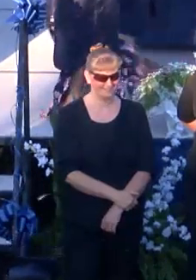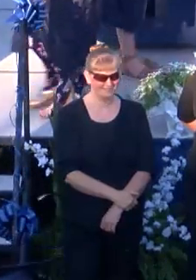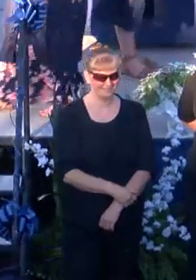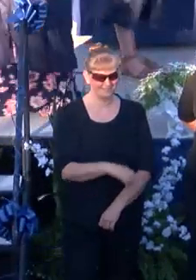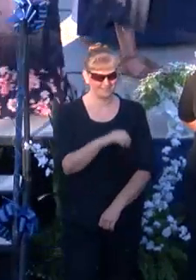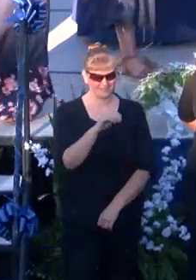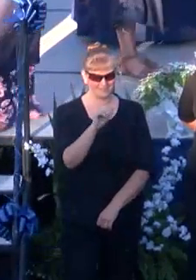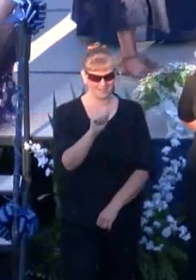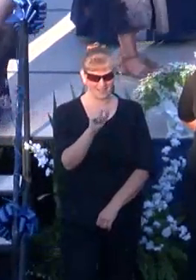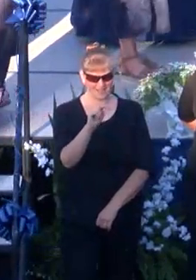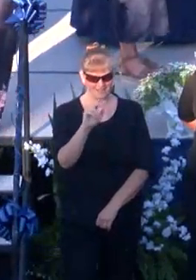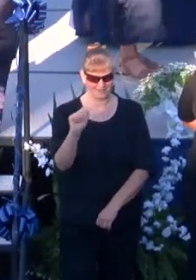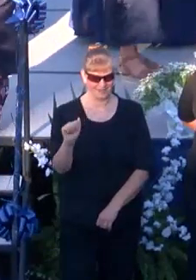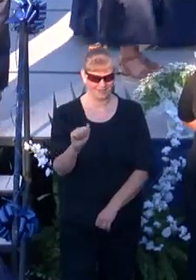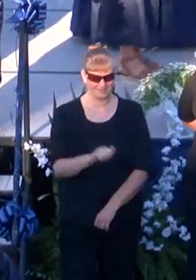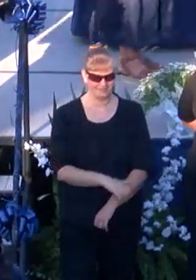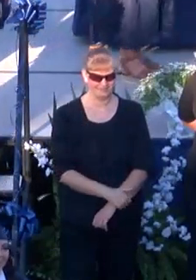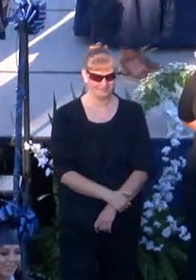Ada Polanco.